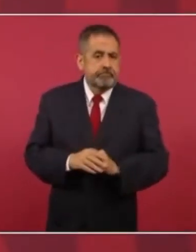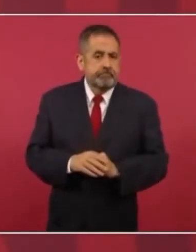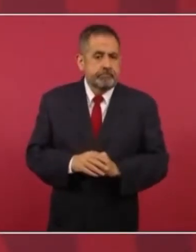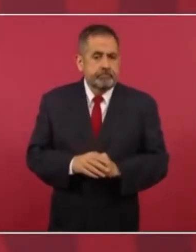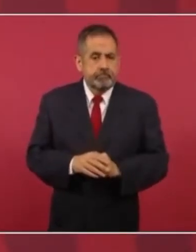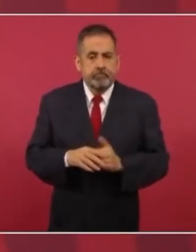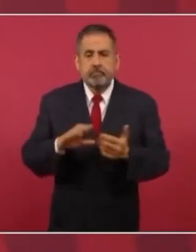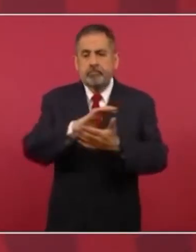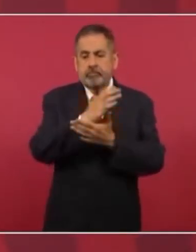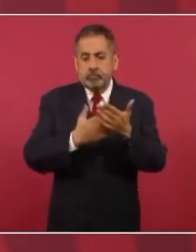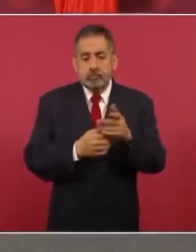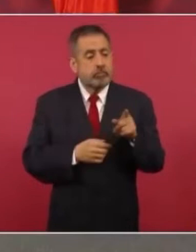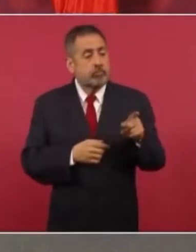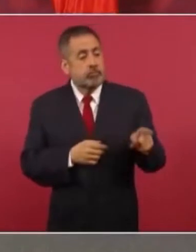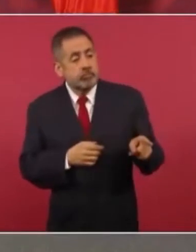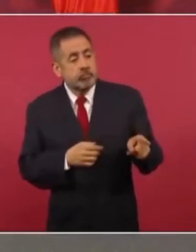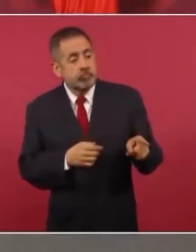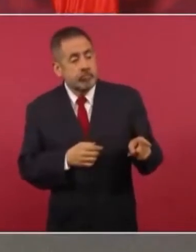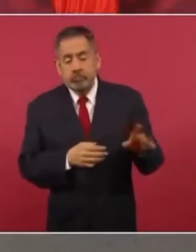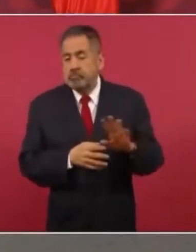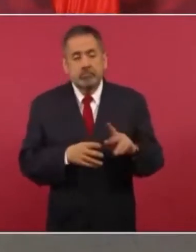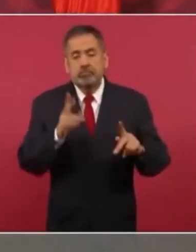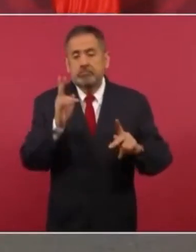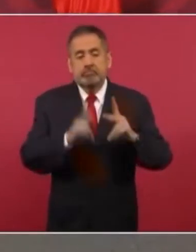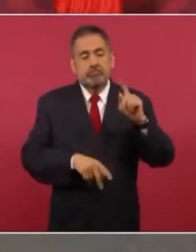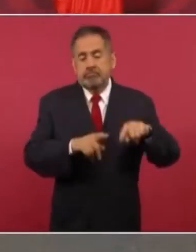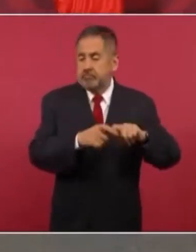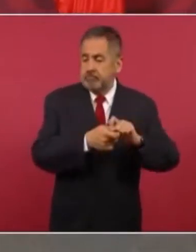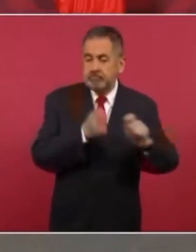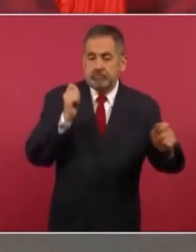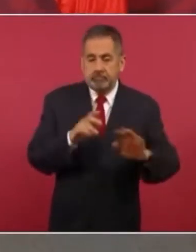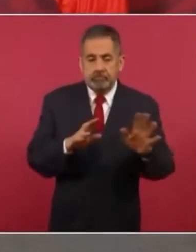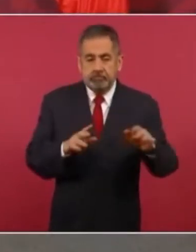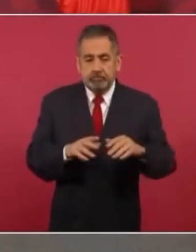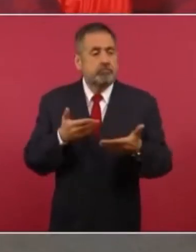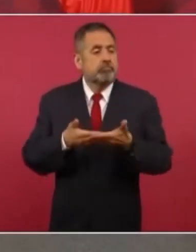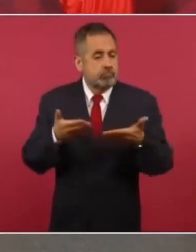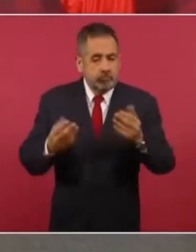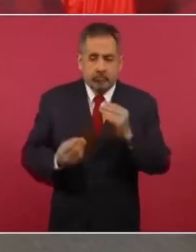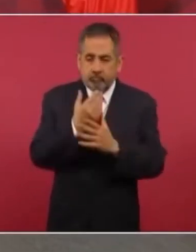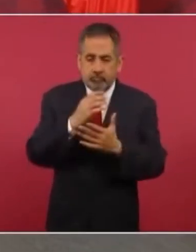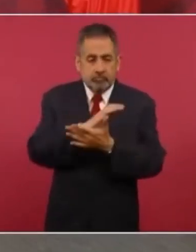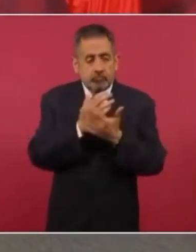el contrato y estamos llegando a un acuerdo con la empresa